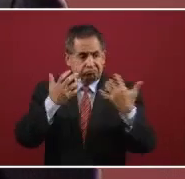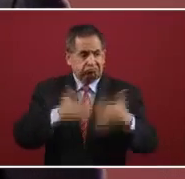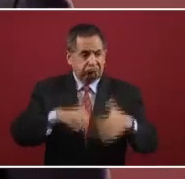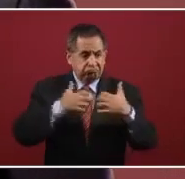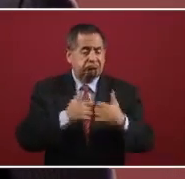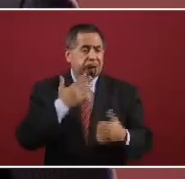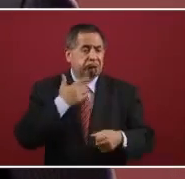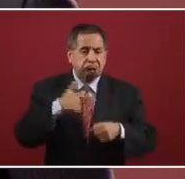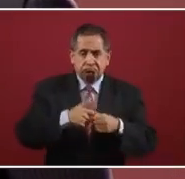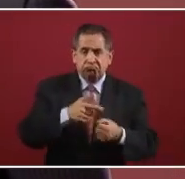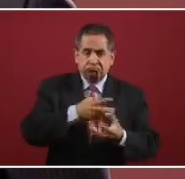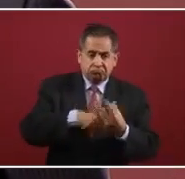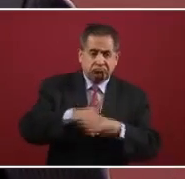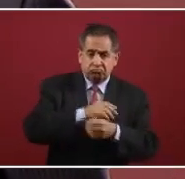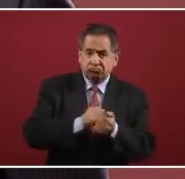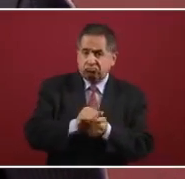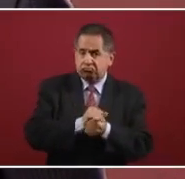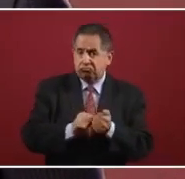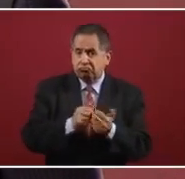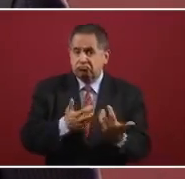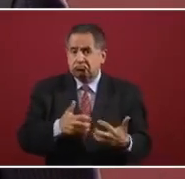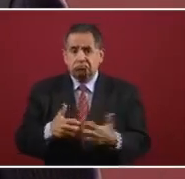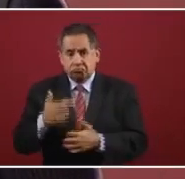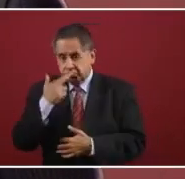producción de